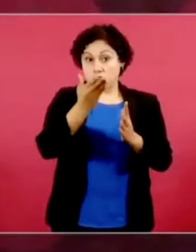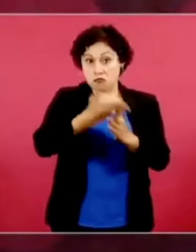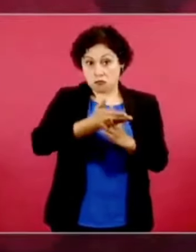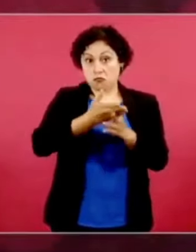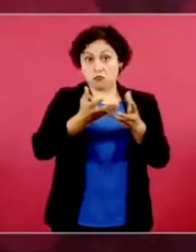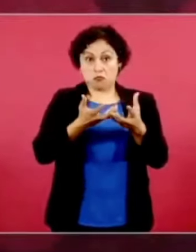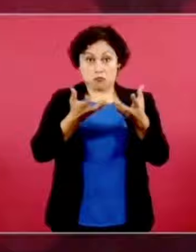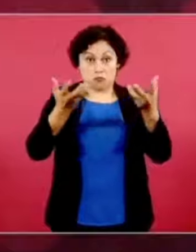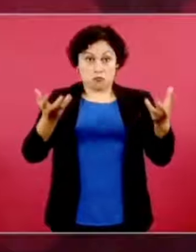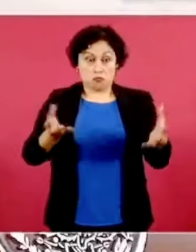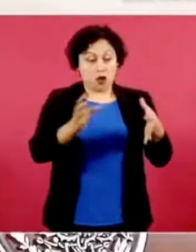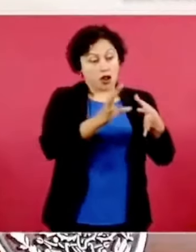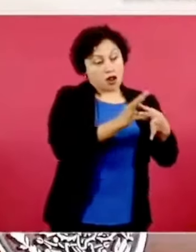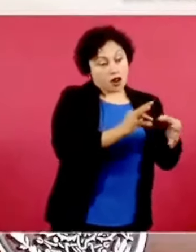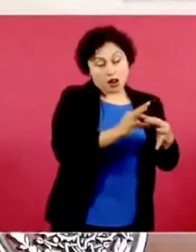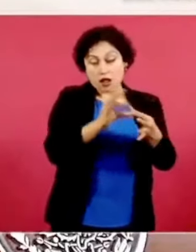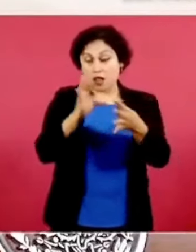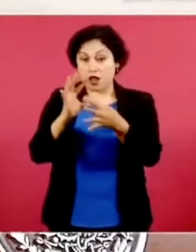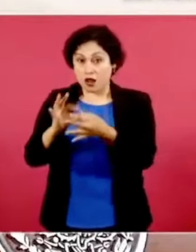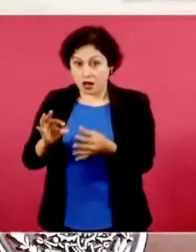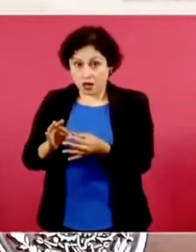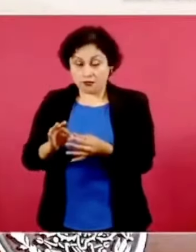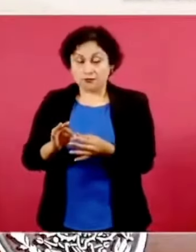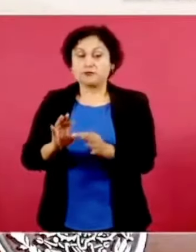Madero, también pueden ser dos.